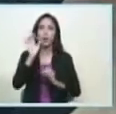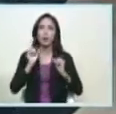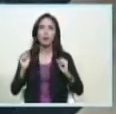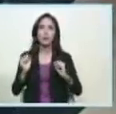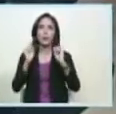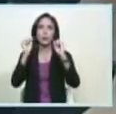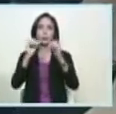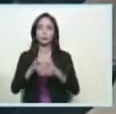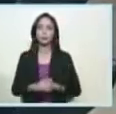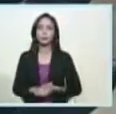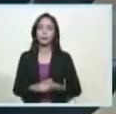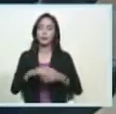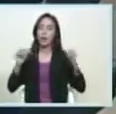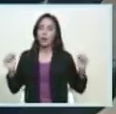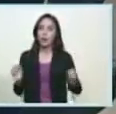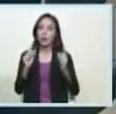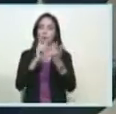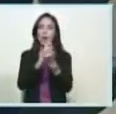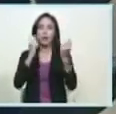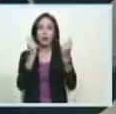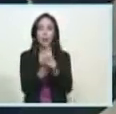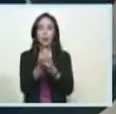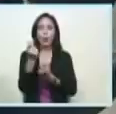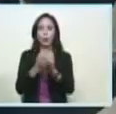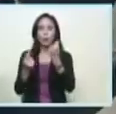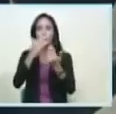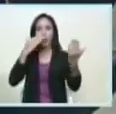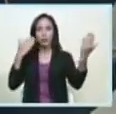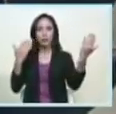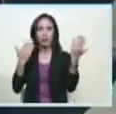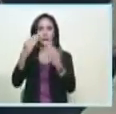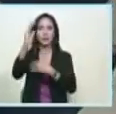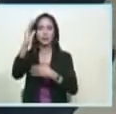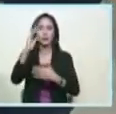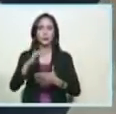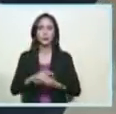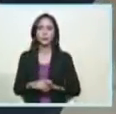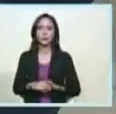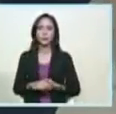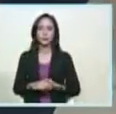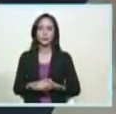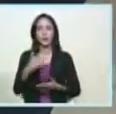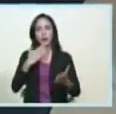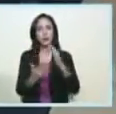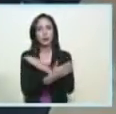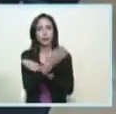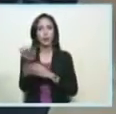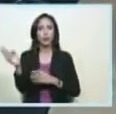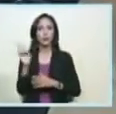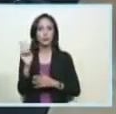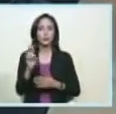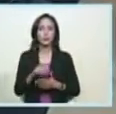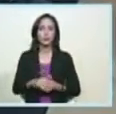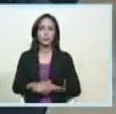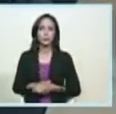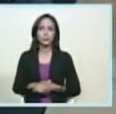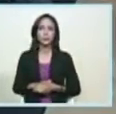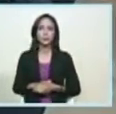que viva la reconversión monetaria hasta la victoria siempre gracias venezuela